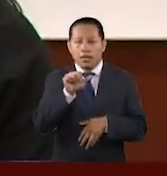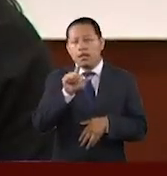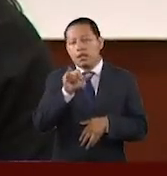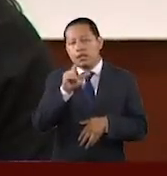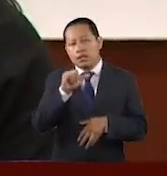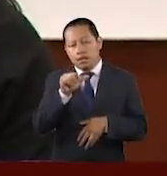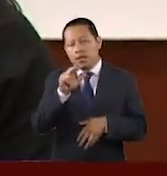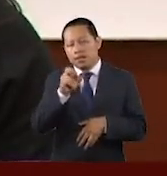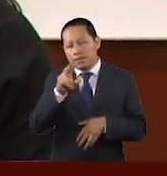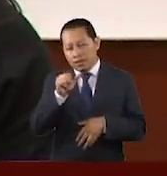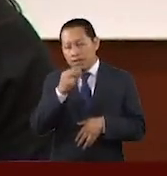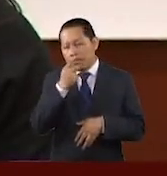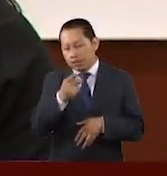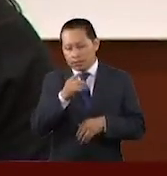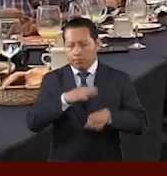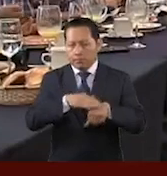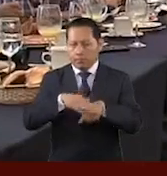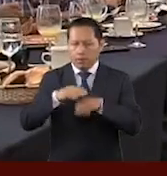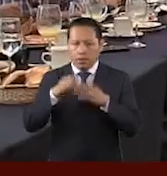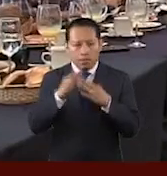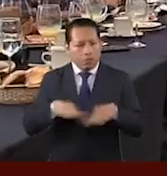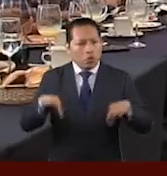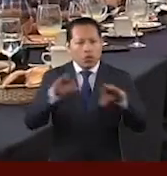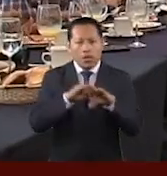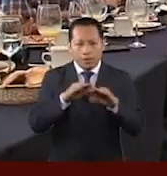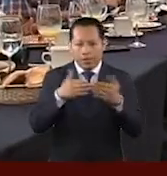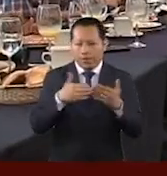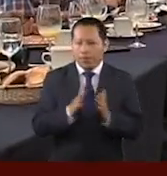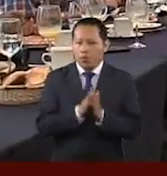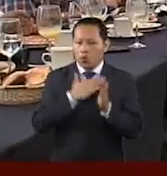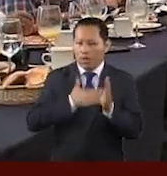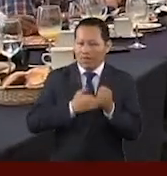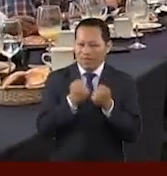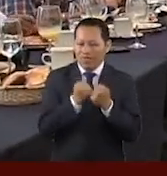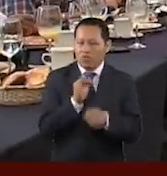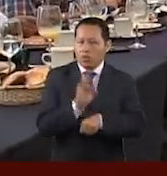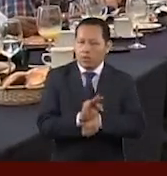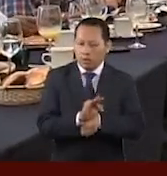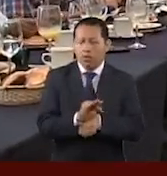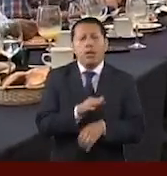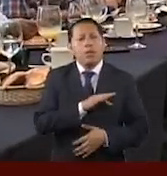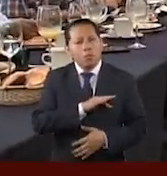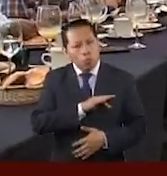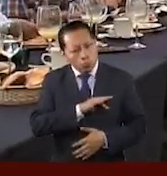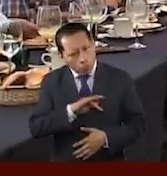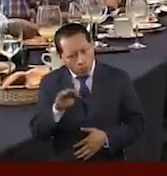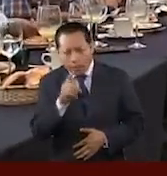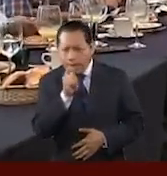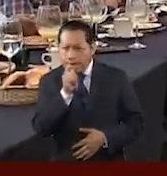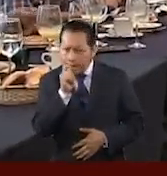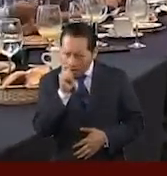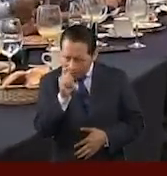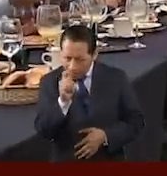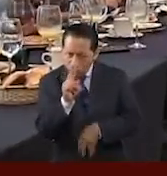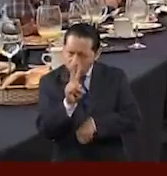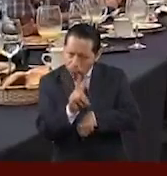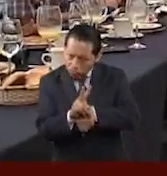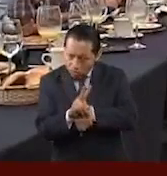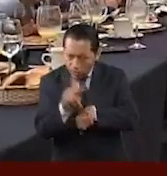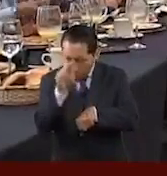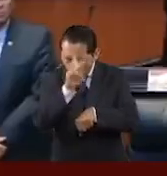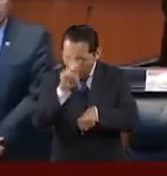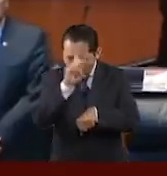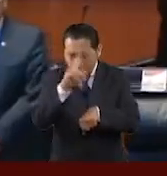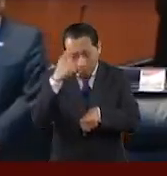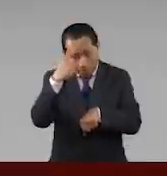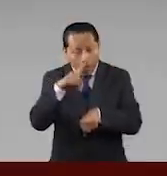Rivera, hizo un llamado a fortalecer la democracia en el país. Señaló que será un árbitro prudente para legislar a favor de las y los